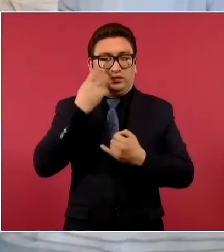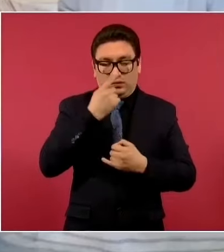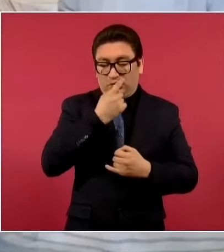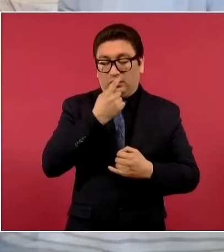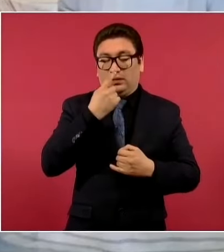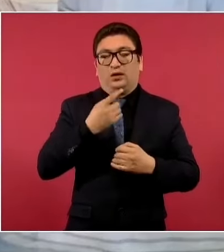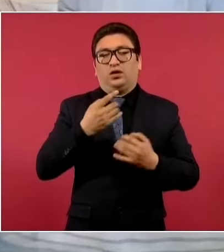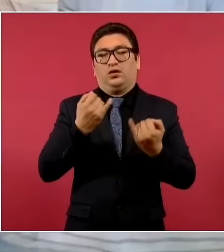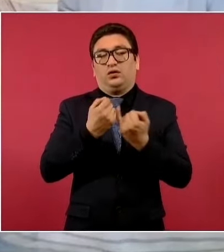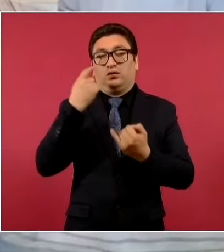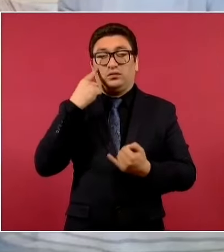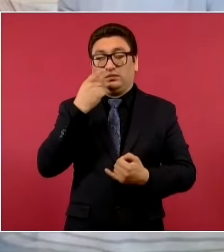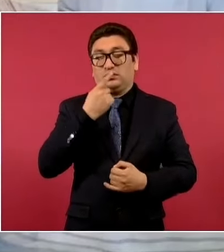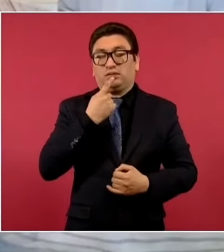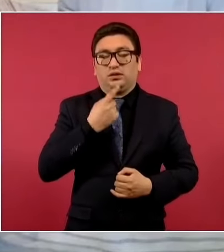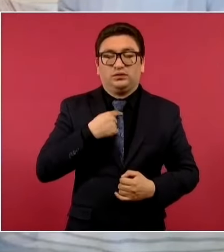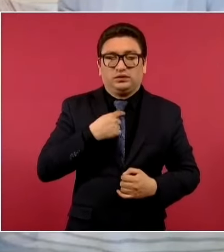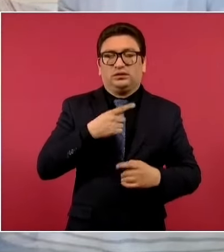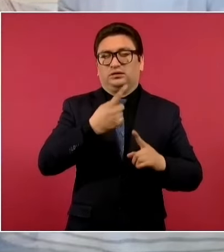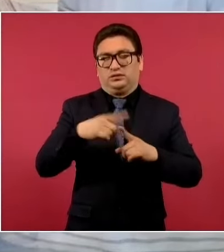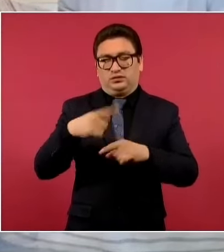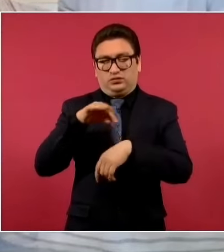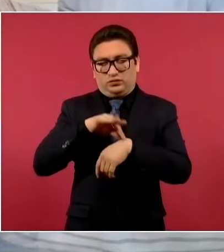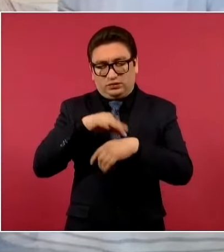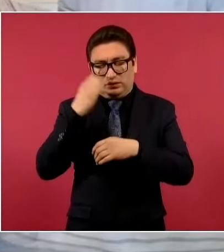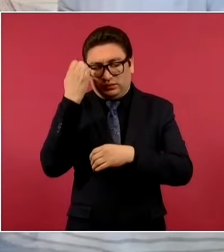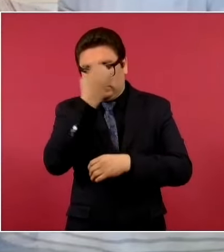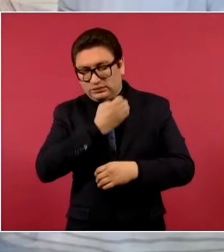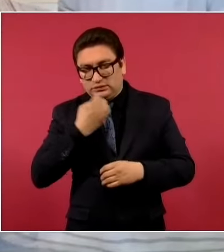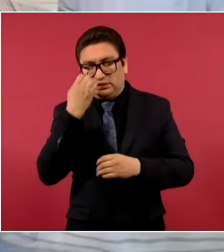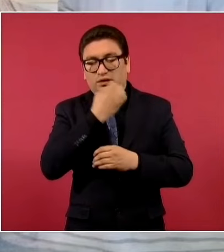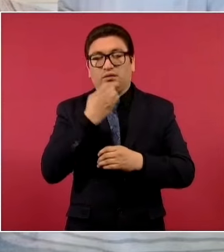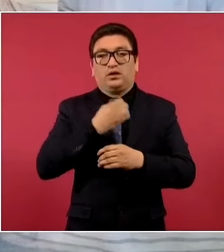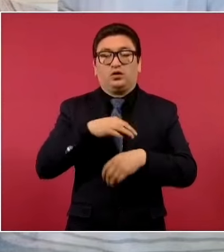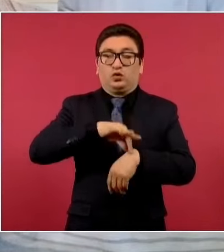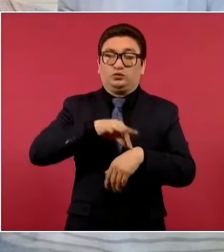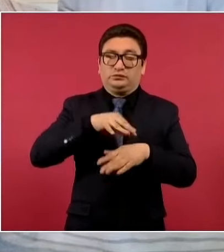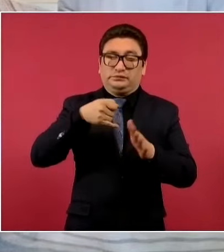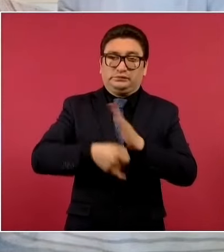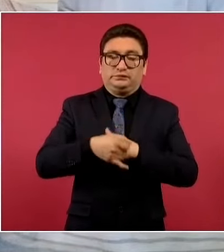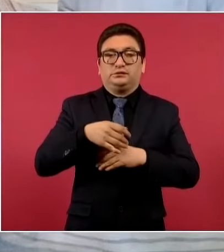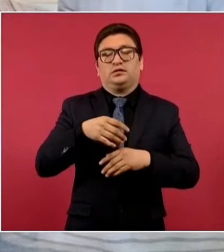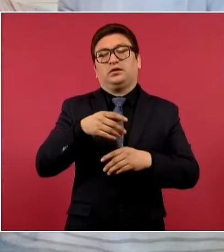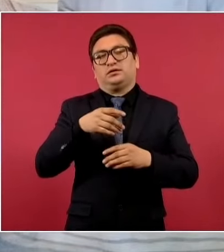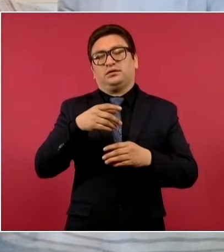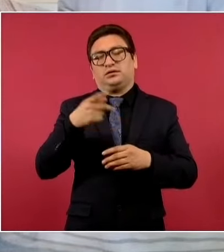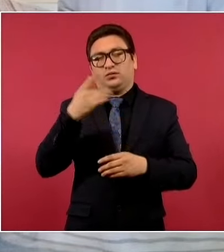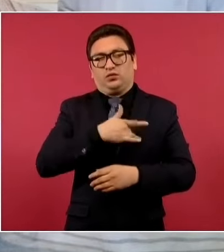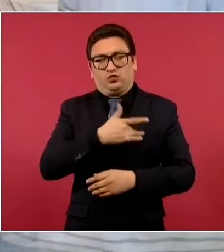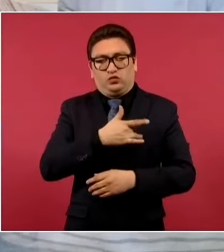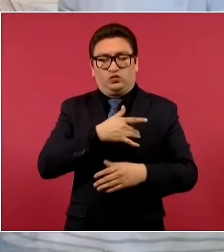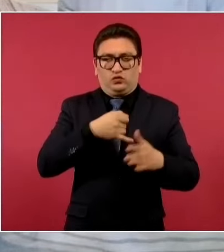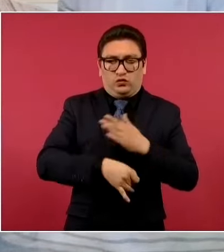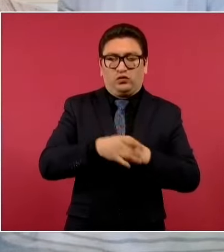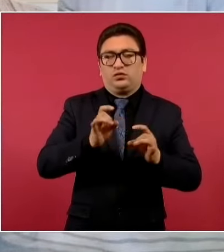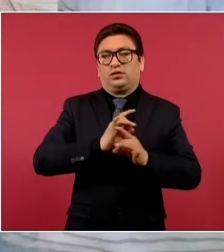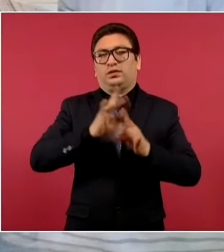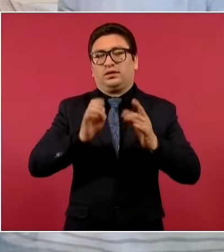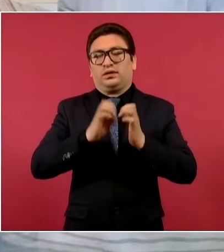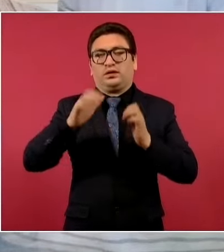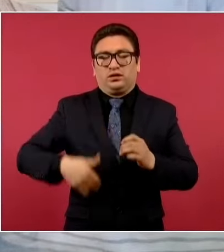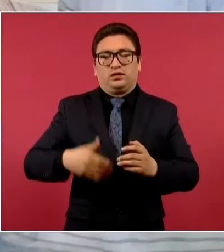nefrología, otorrinolaringología, imagenología, medicina intensiva, cardiología, trauma y